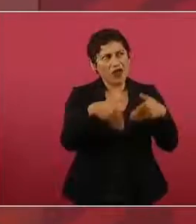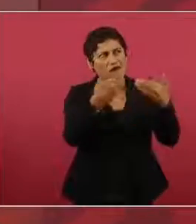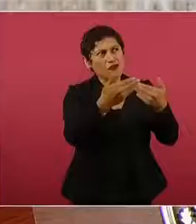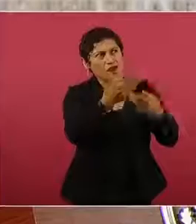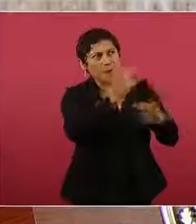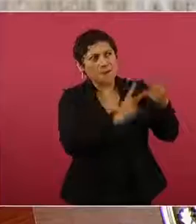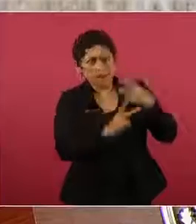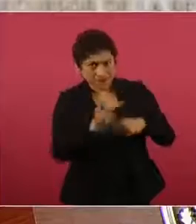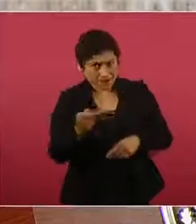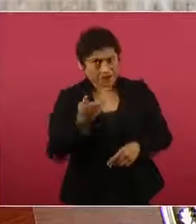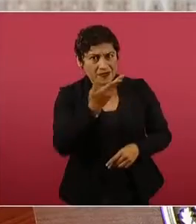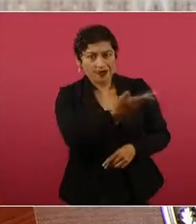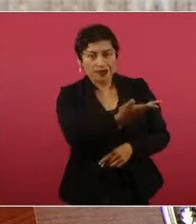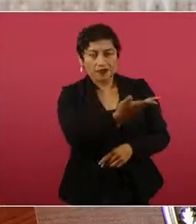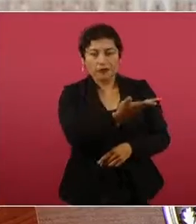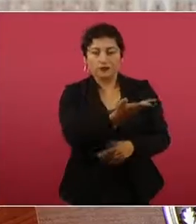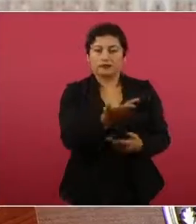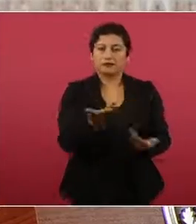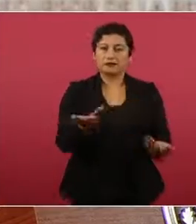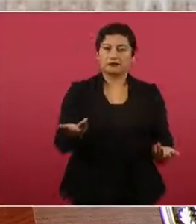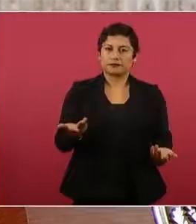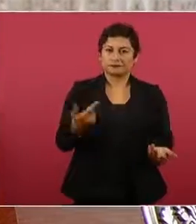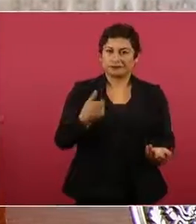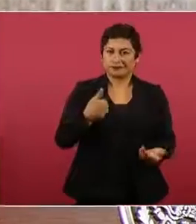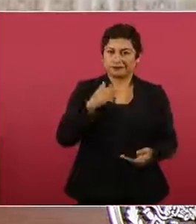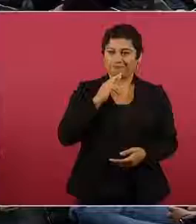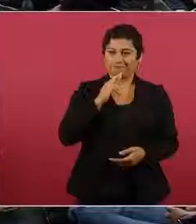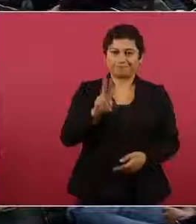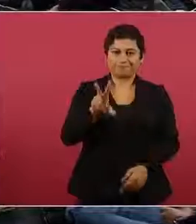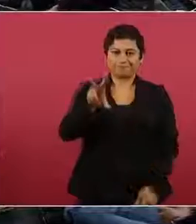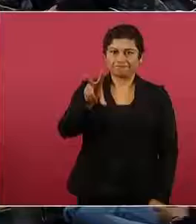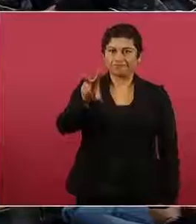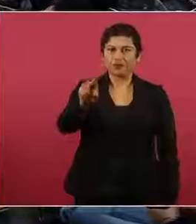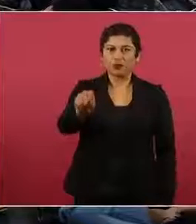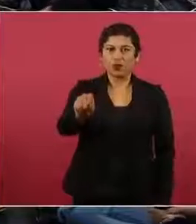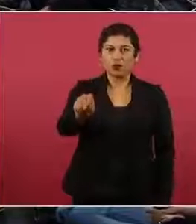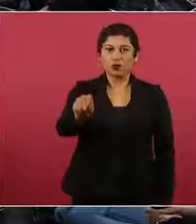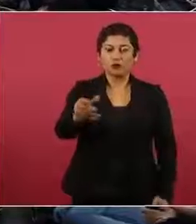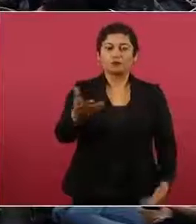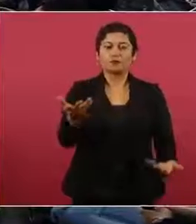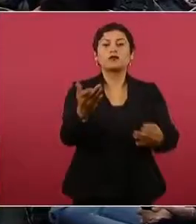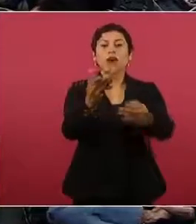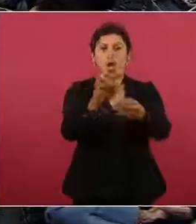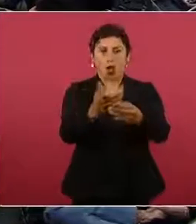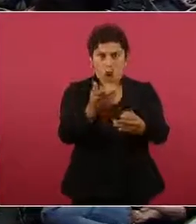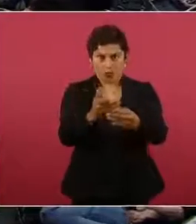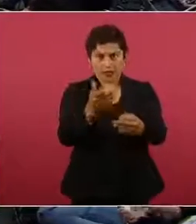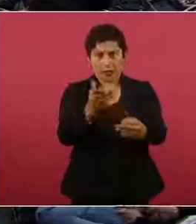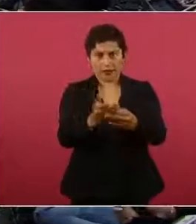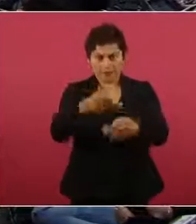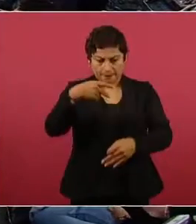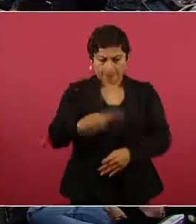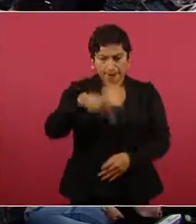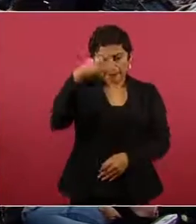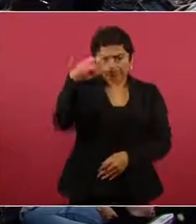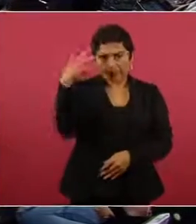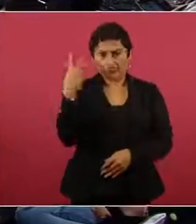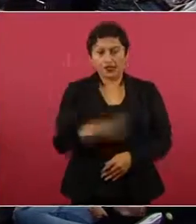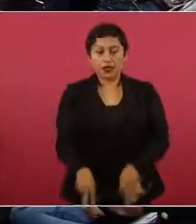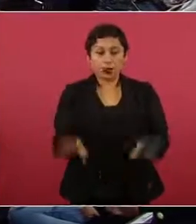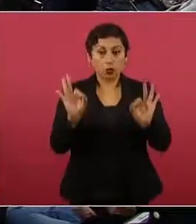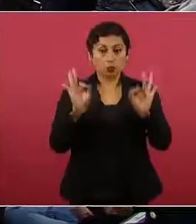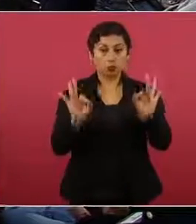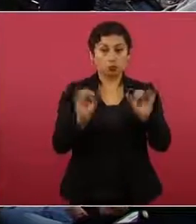¿Por qué tenemos estabilidad financiera? ¿Por qué tenemos